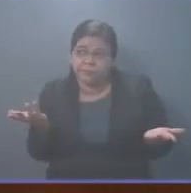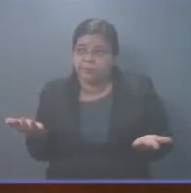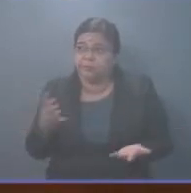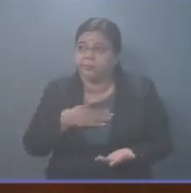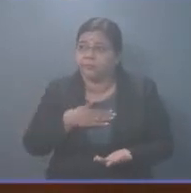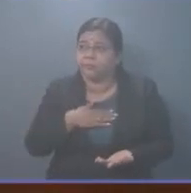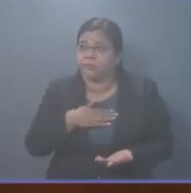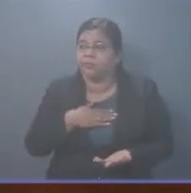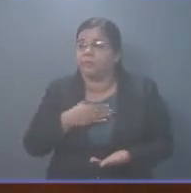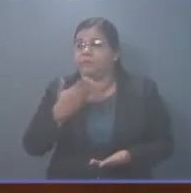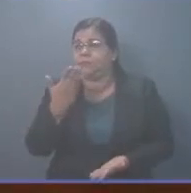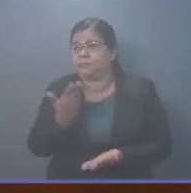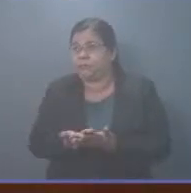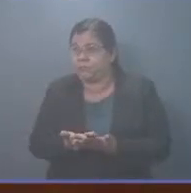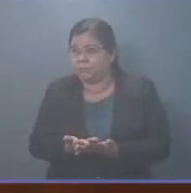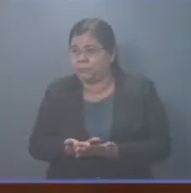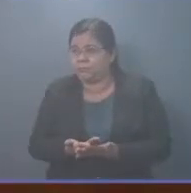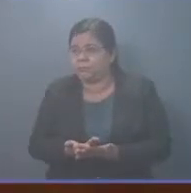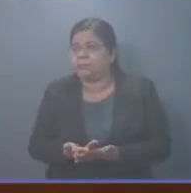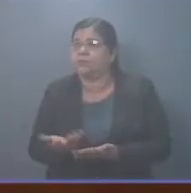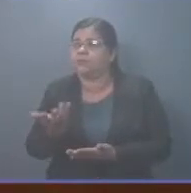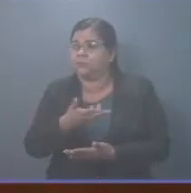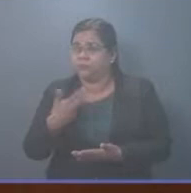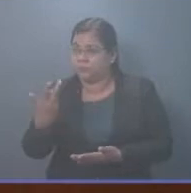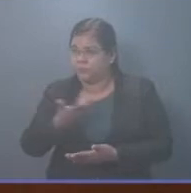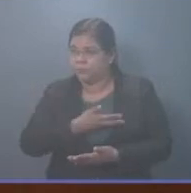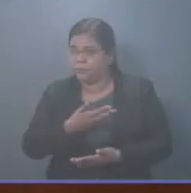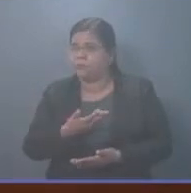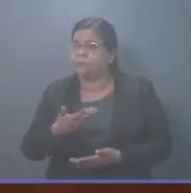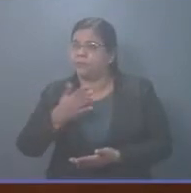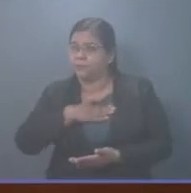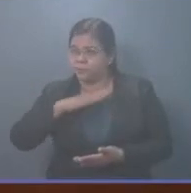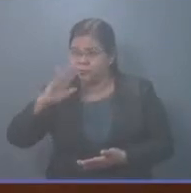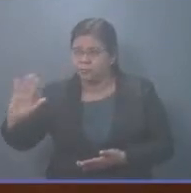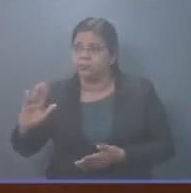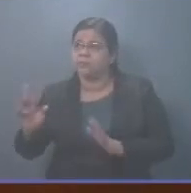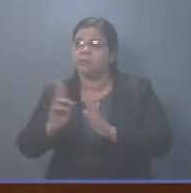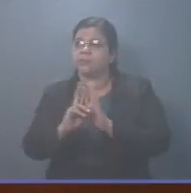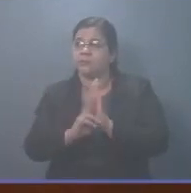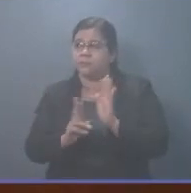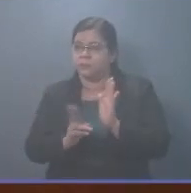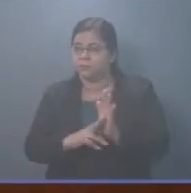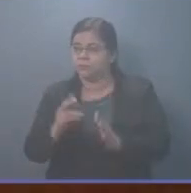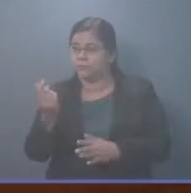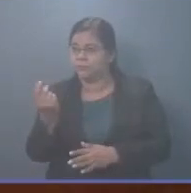les propondría que pusiéramos cumpliendo los requisitos financieros